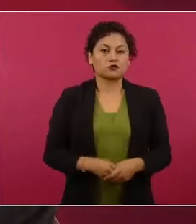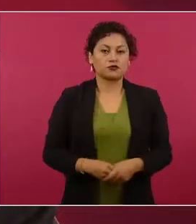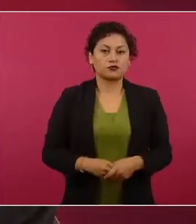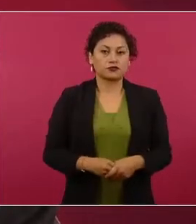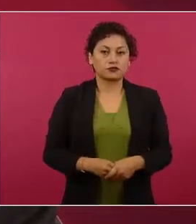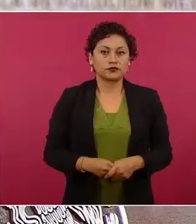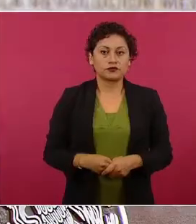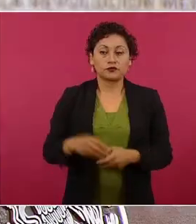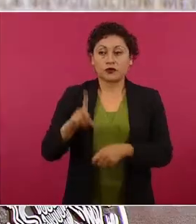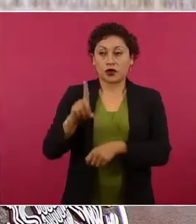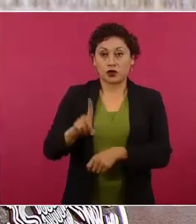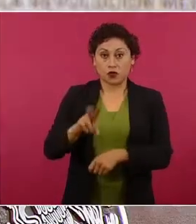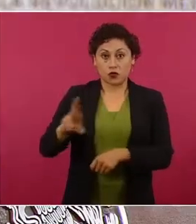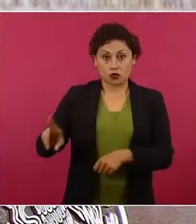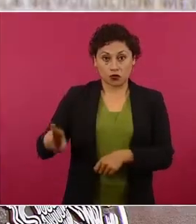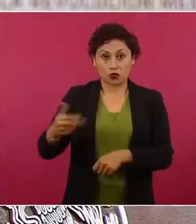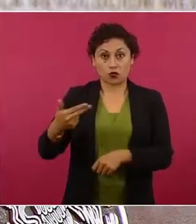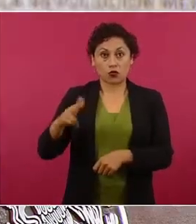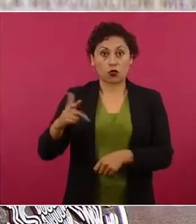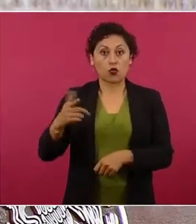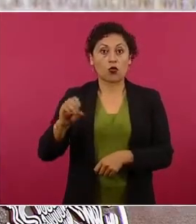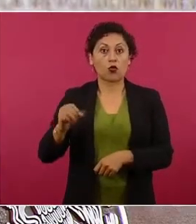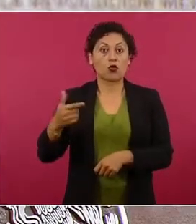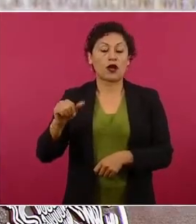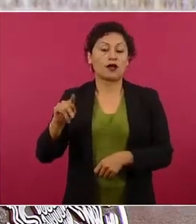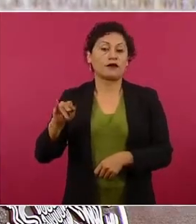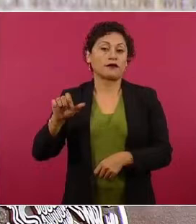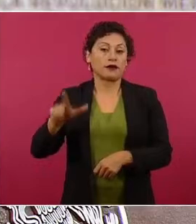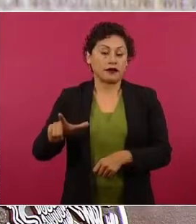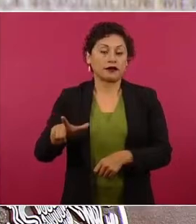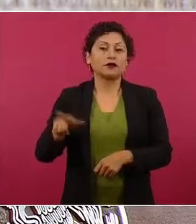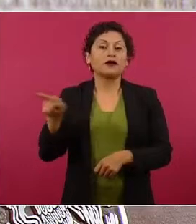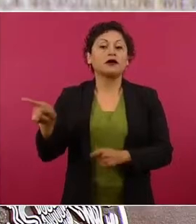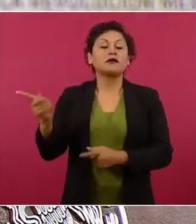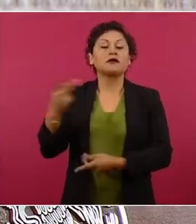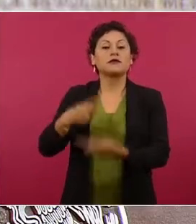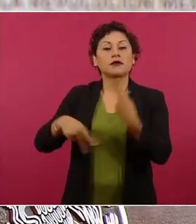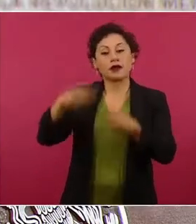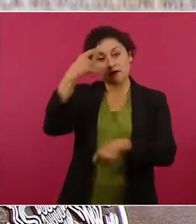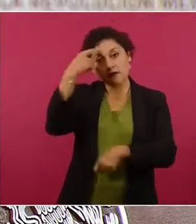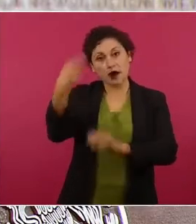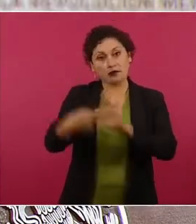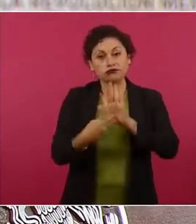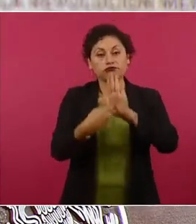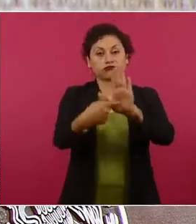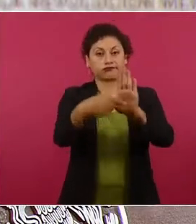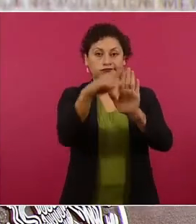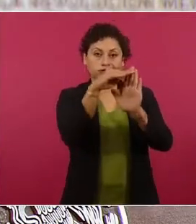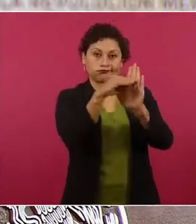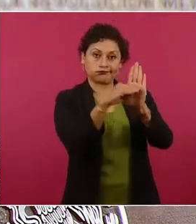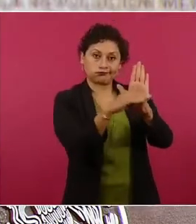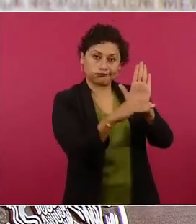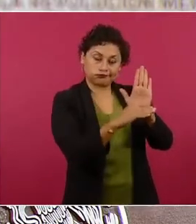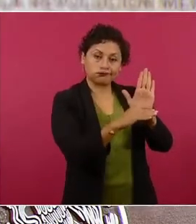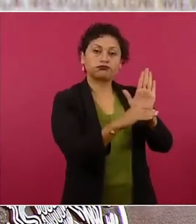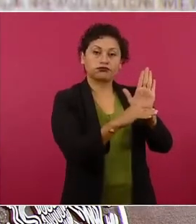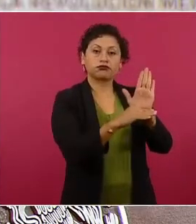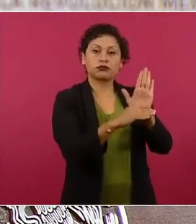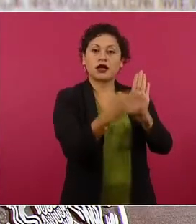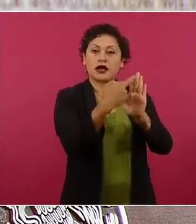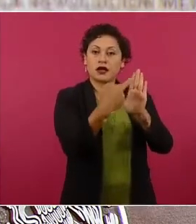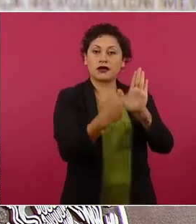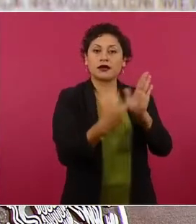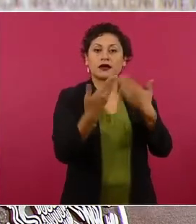El doctor Hugo López-Gatell presentará el marco normativo de la medicina tradicional en